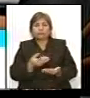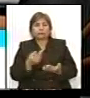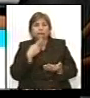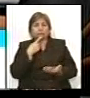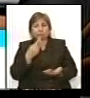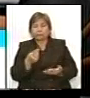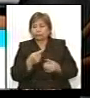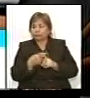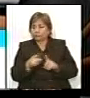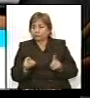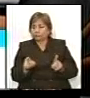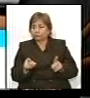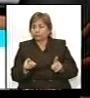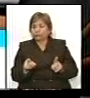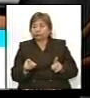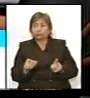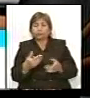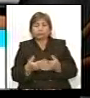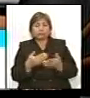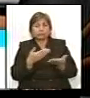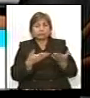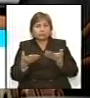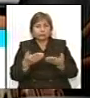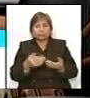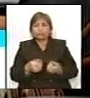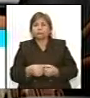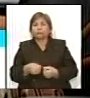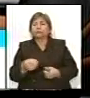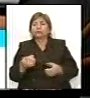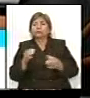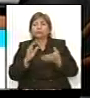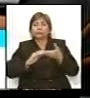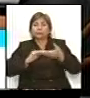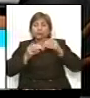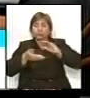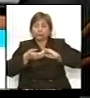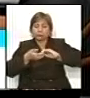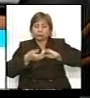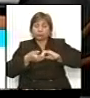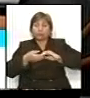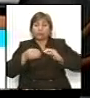es distinto y estamos abarcando comunidades nativas, comunidades